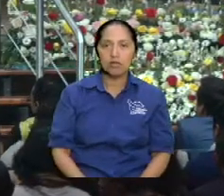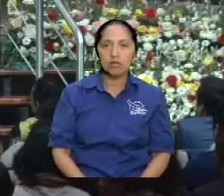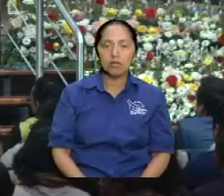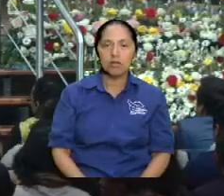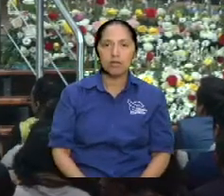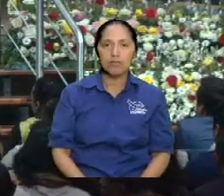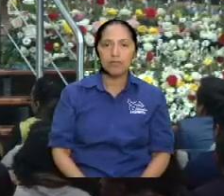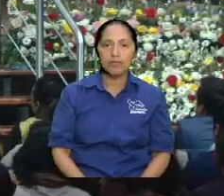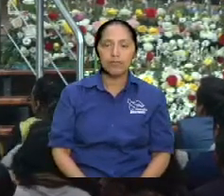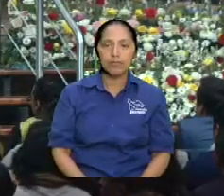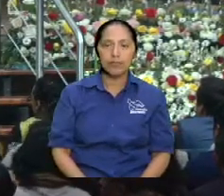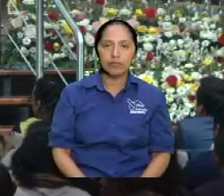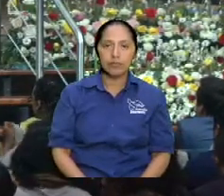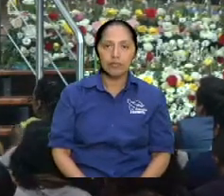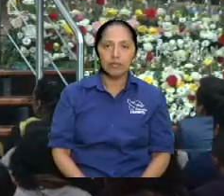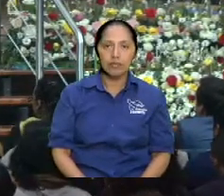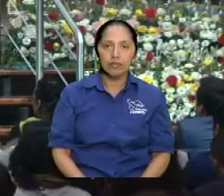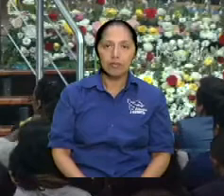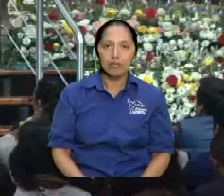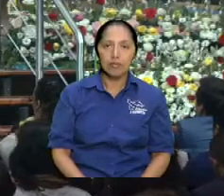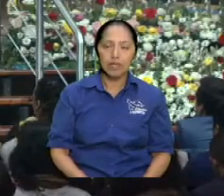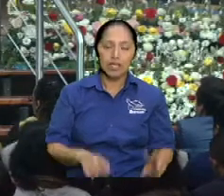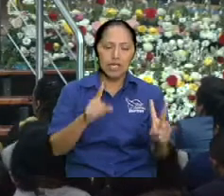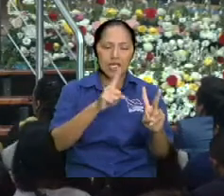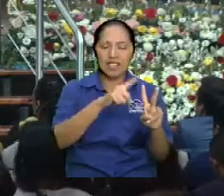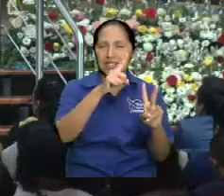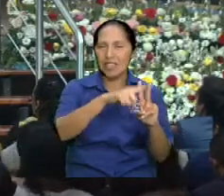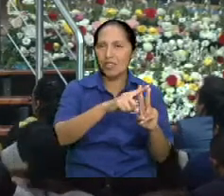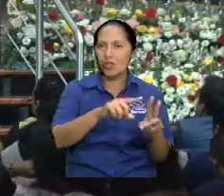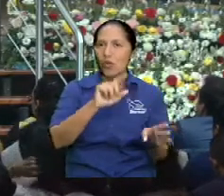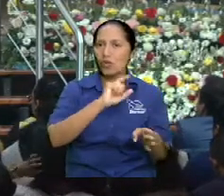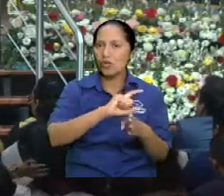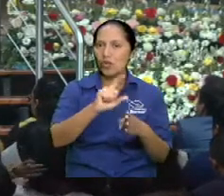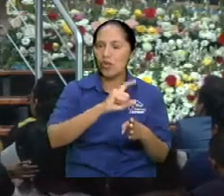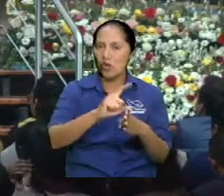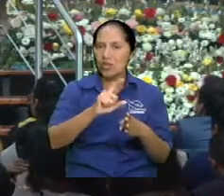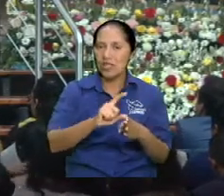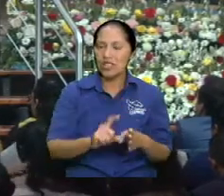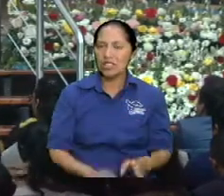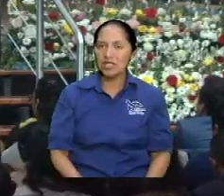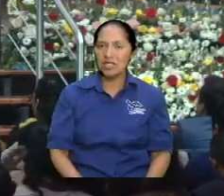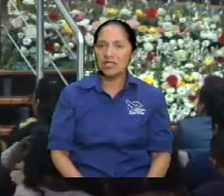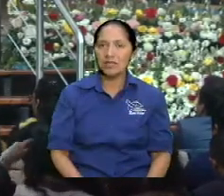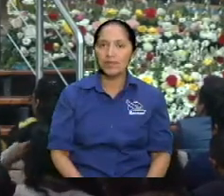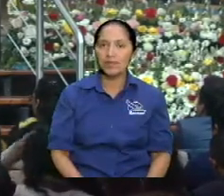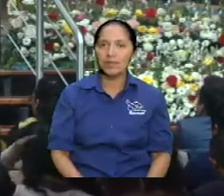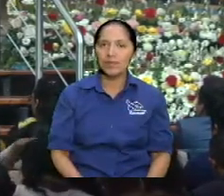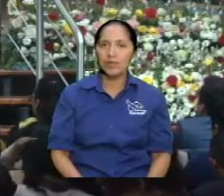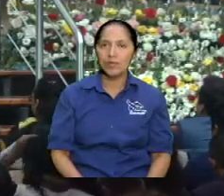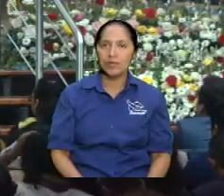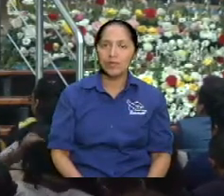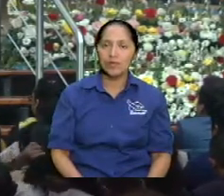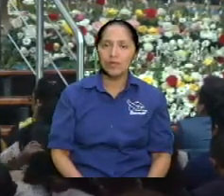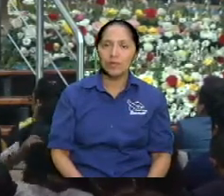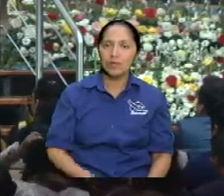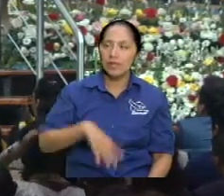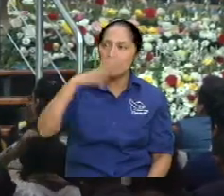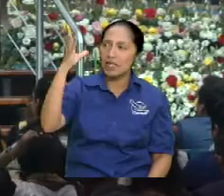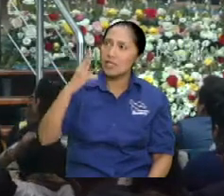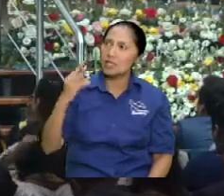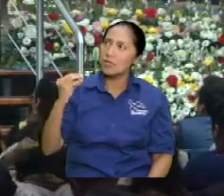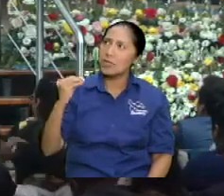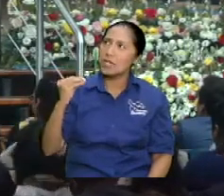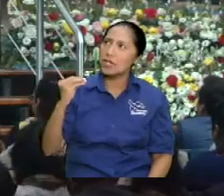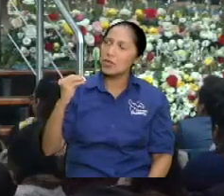Tiene que desarraigarse. Las dos cosas que acabamos de decir, lo que el Espíritu de Dios nos ayude a discernir quiénes somos